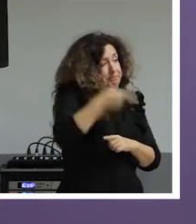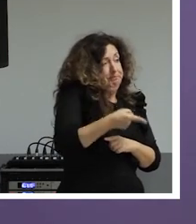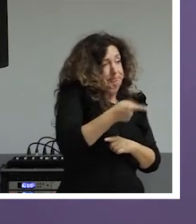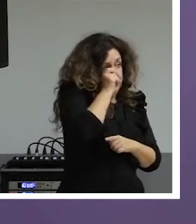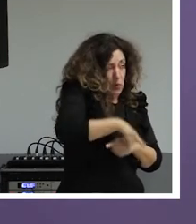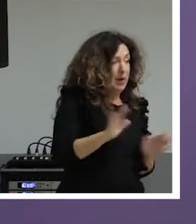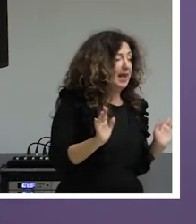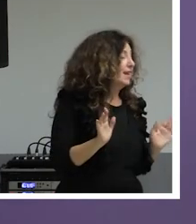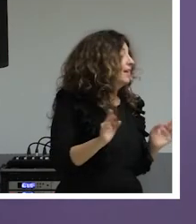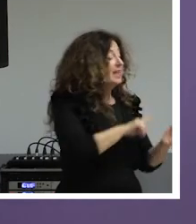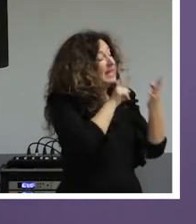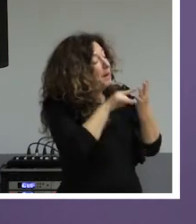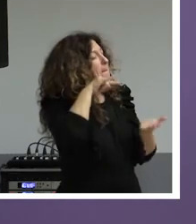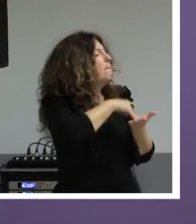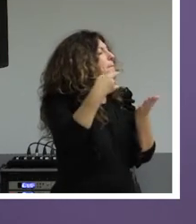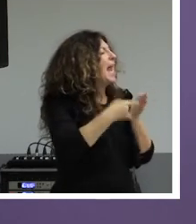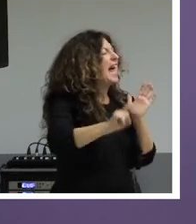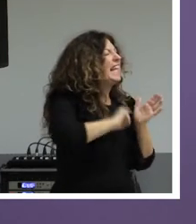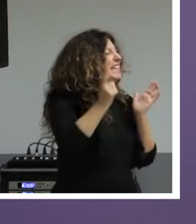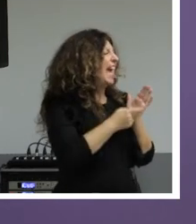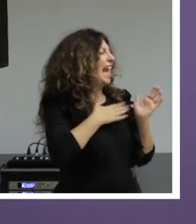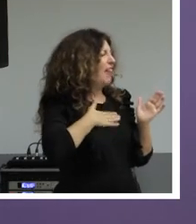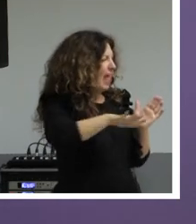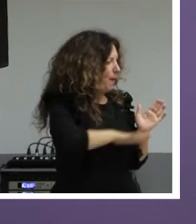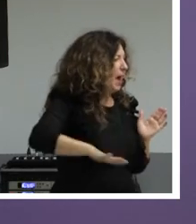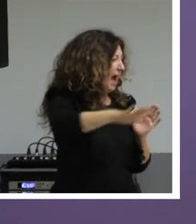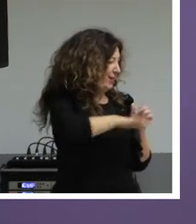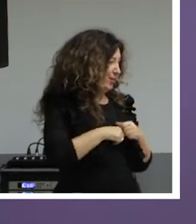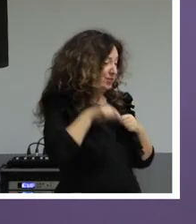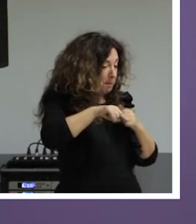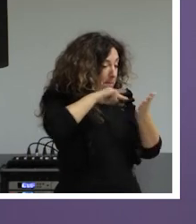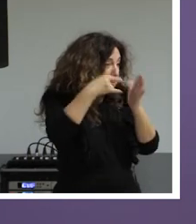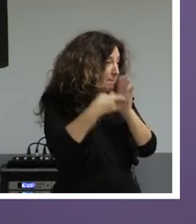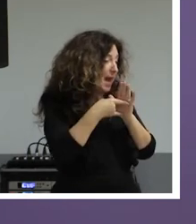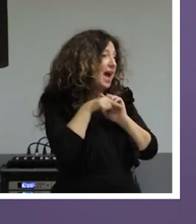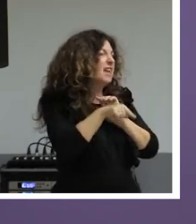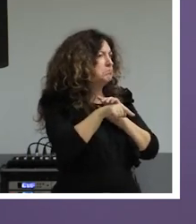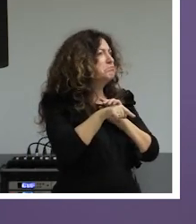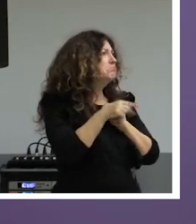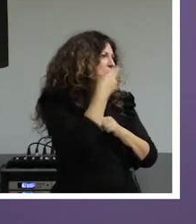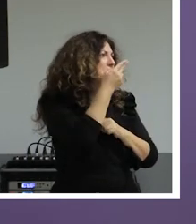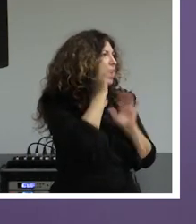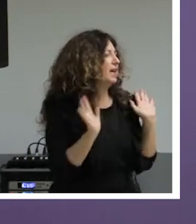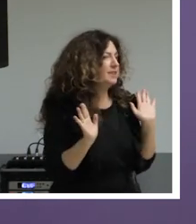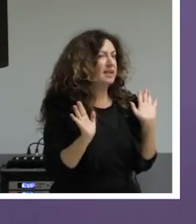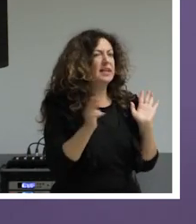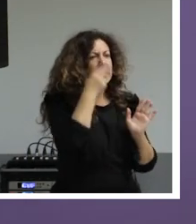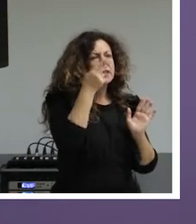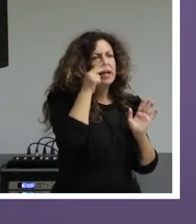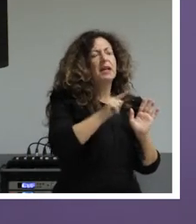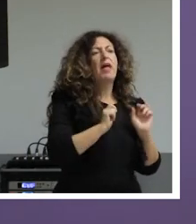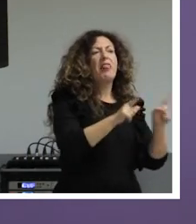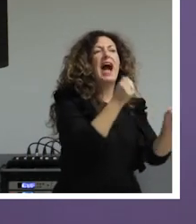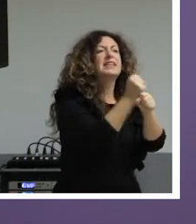fue un proyecto que creo que fue un proyecto atractivo Lástima que que no tuviese continuidad y que el partido popular no crea en ello